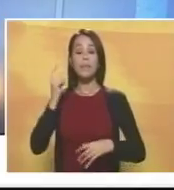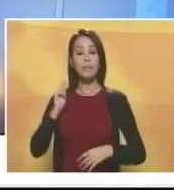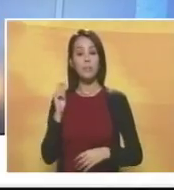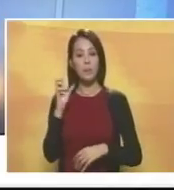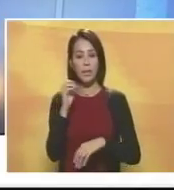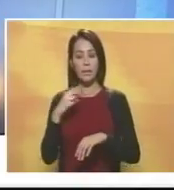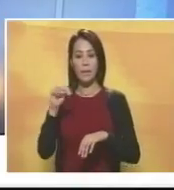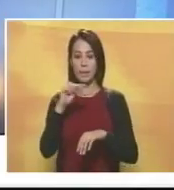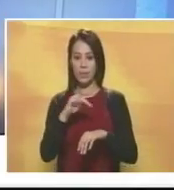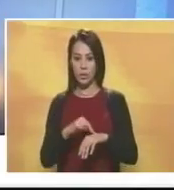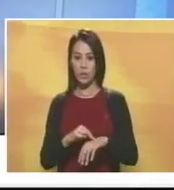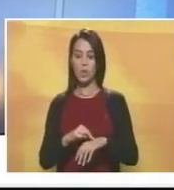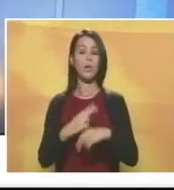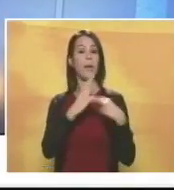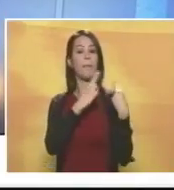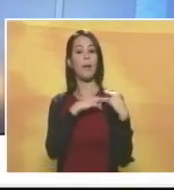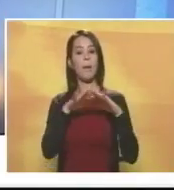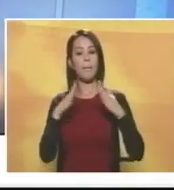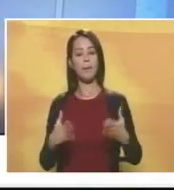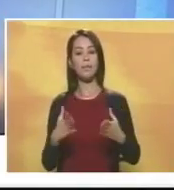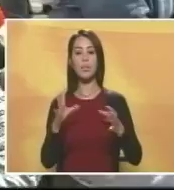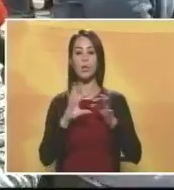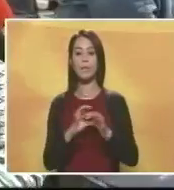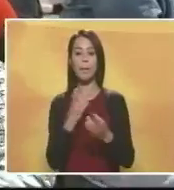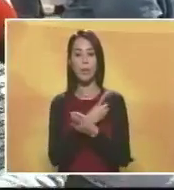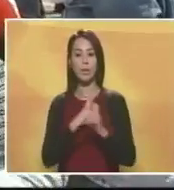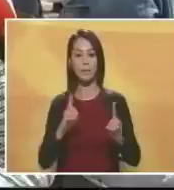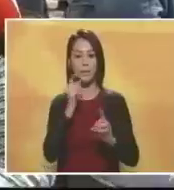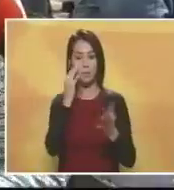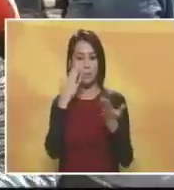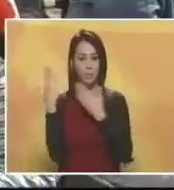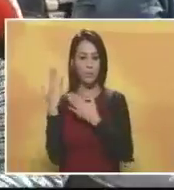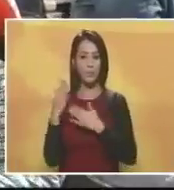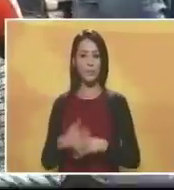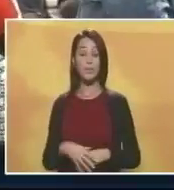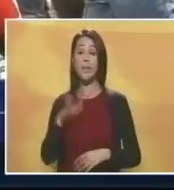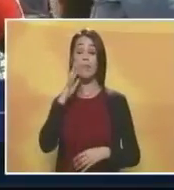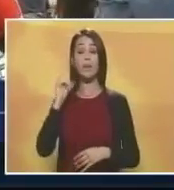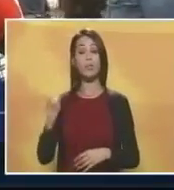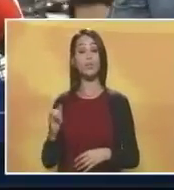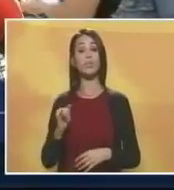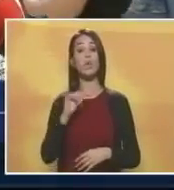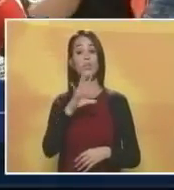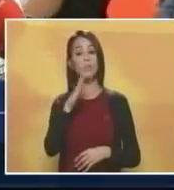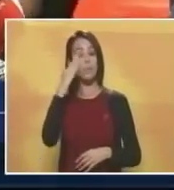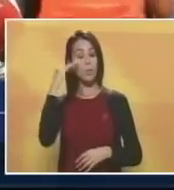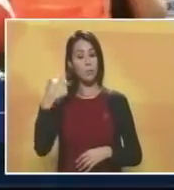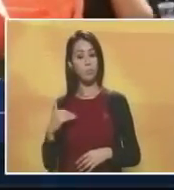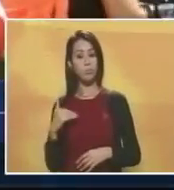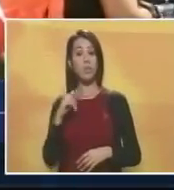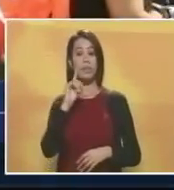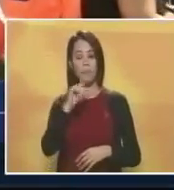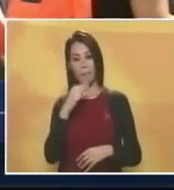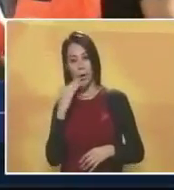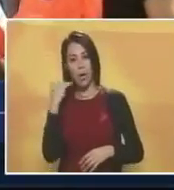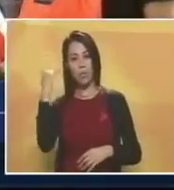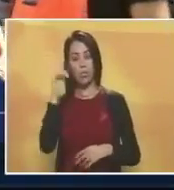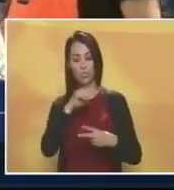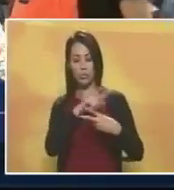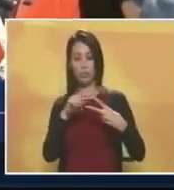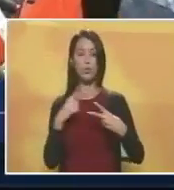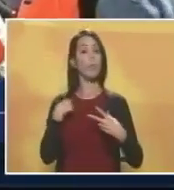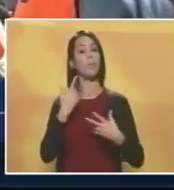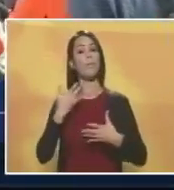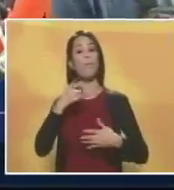Asamblea Nacional en representación de la Mesa de la Unidad Democrática, José Manuel Olivares, denunció que al menos 5 menores de edad y un adulto murieron en el estado de Aragua